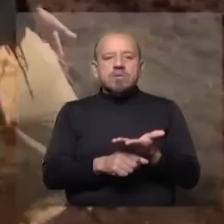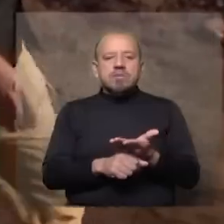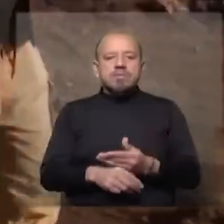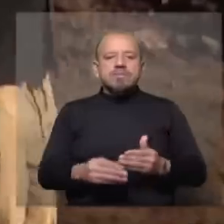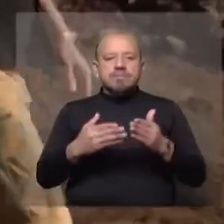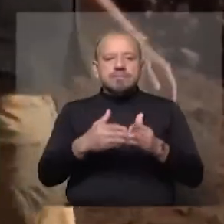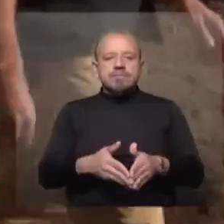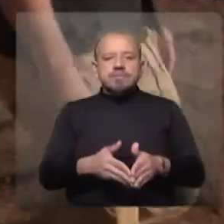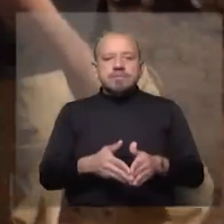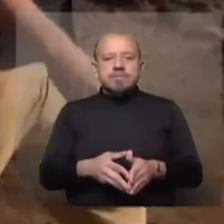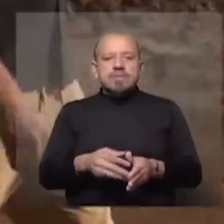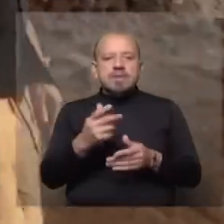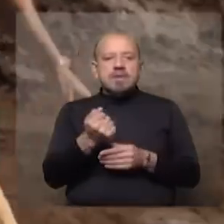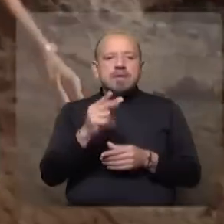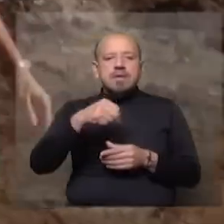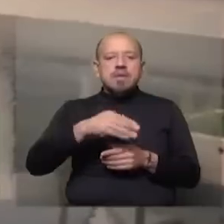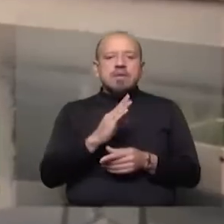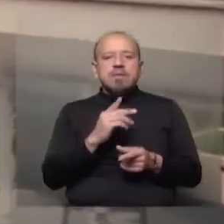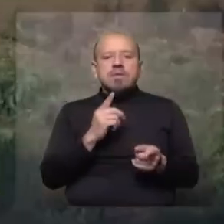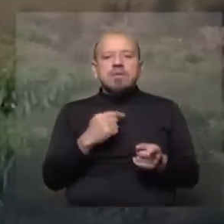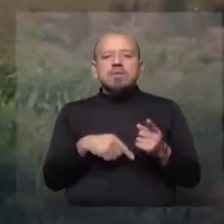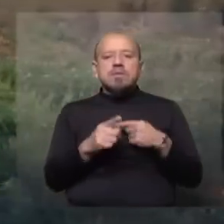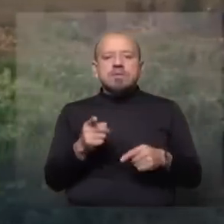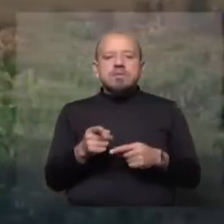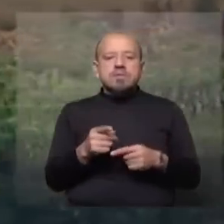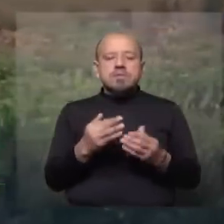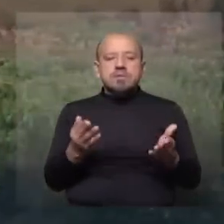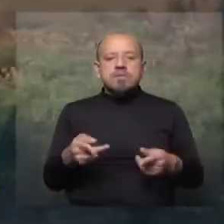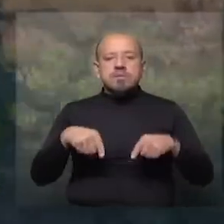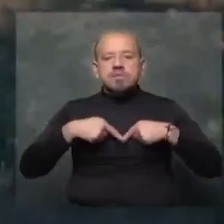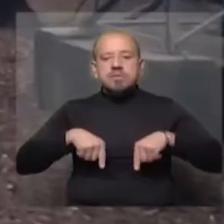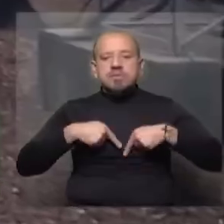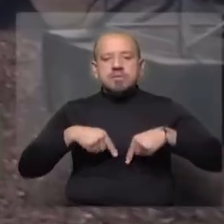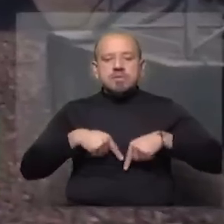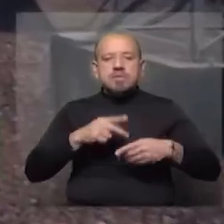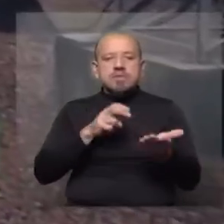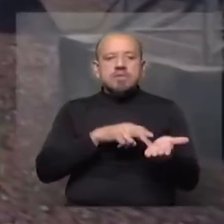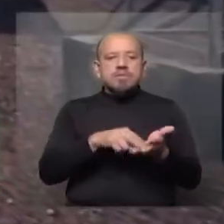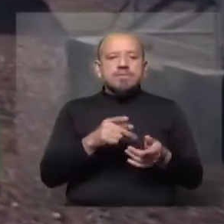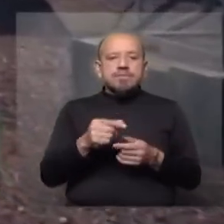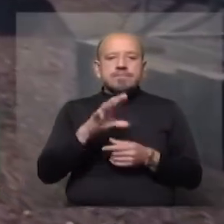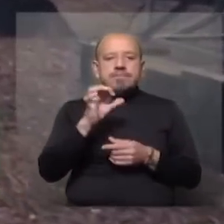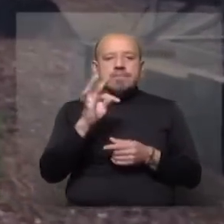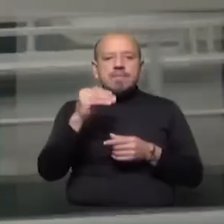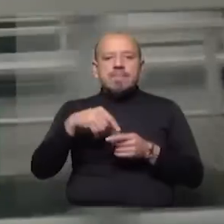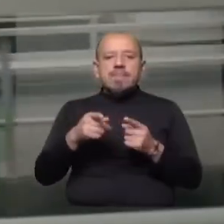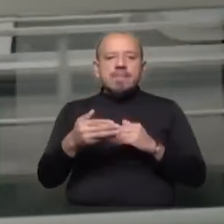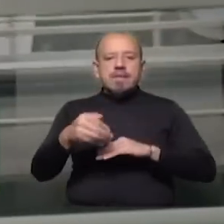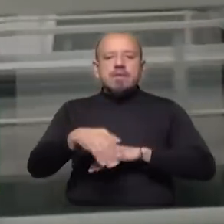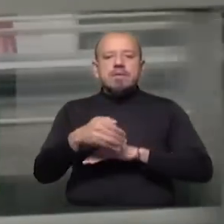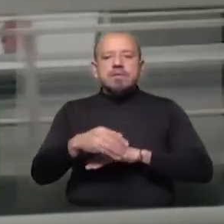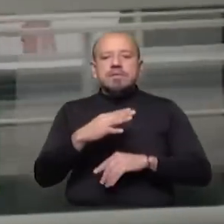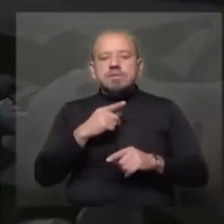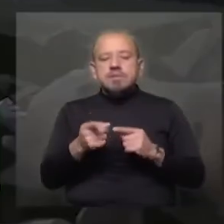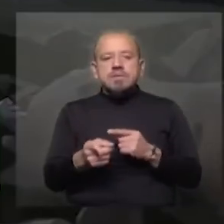la estación Nacional de puertos la np lo que separaba la intendencia el puerto de salto donde estaba era una calle Allí se